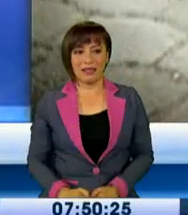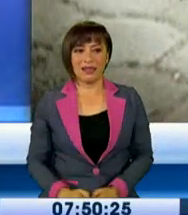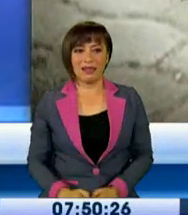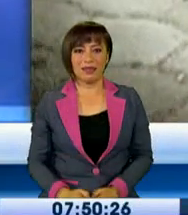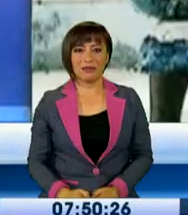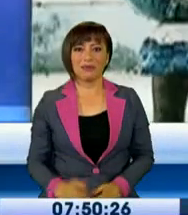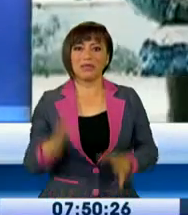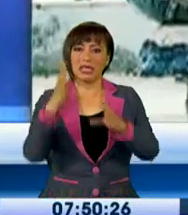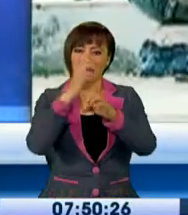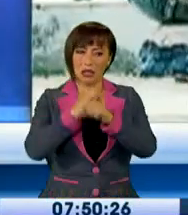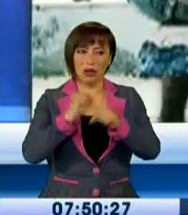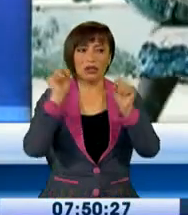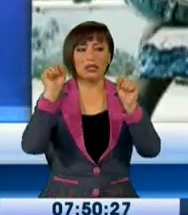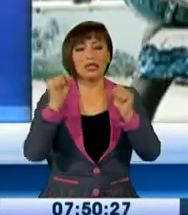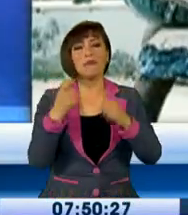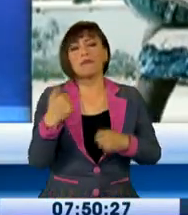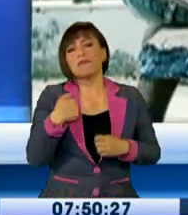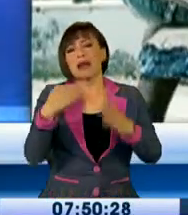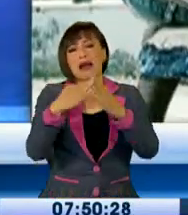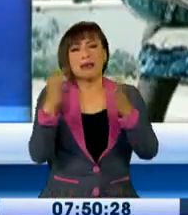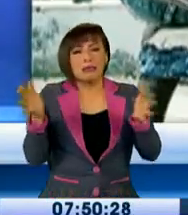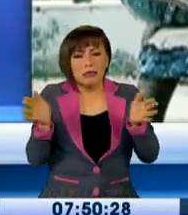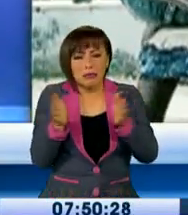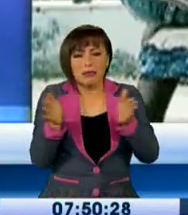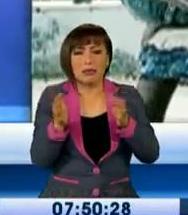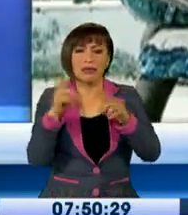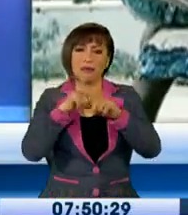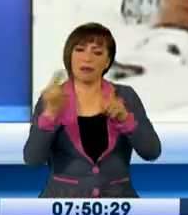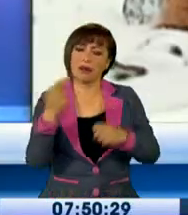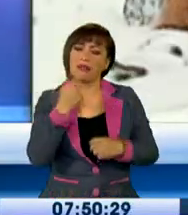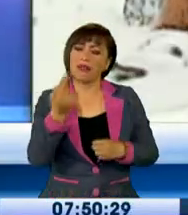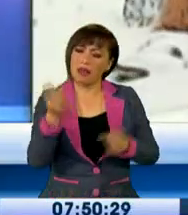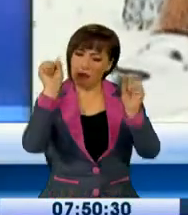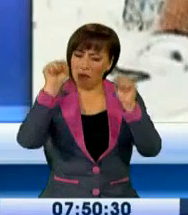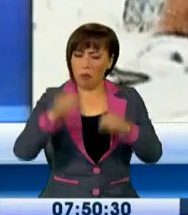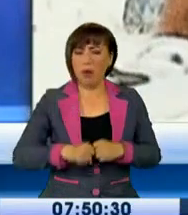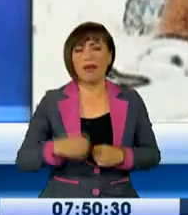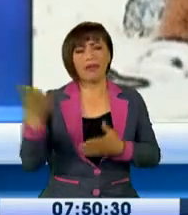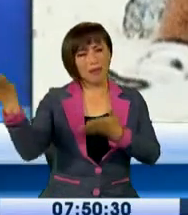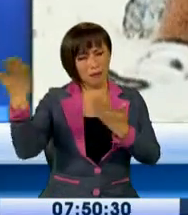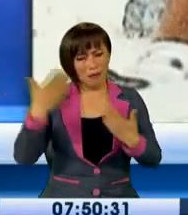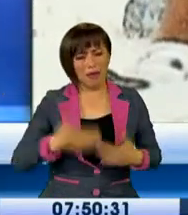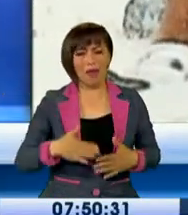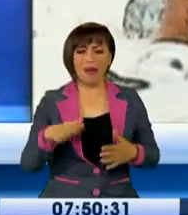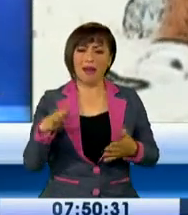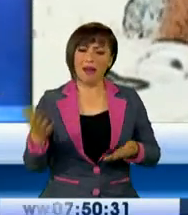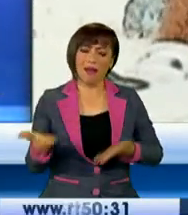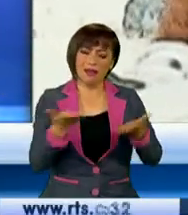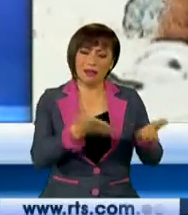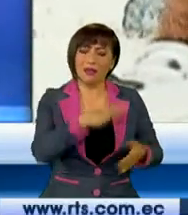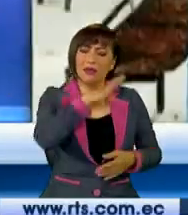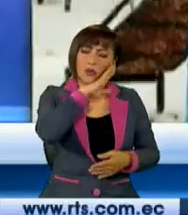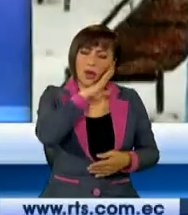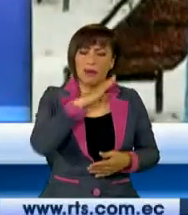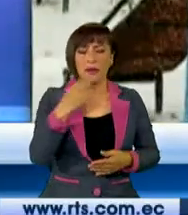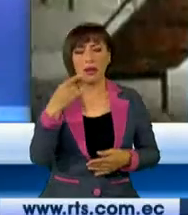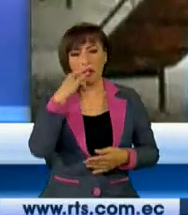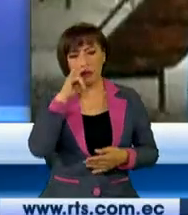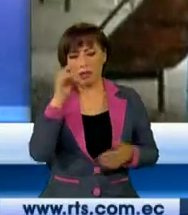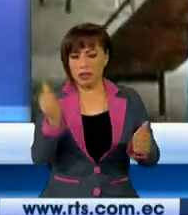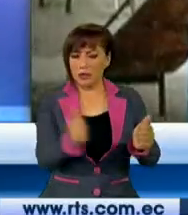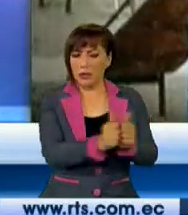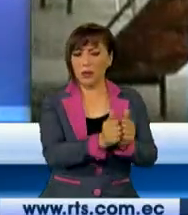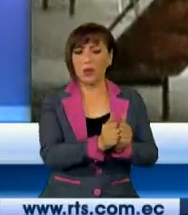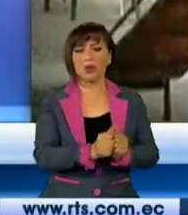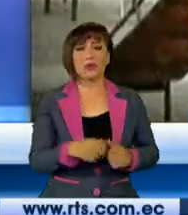de noche. Y mi casa es chiquita, pequeña. Y yo, que sea, le dije a ella: señor Inés, venga, acuéstese ahí con los niños, porque usted sabe que hay tanto peligro